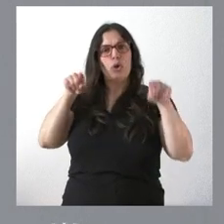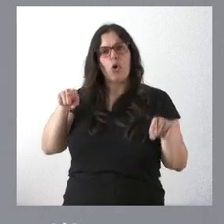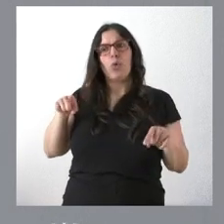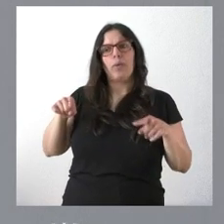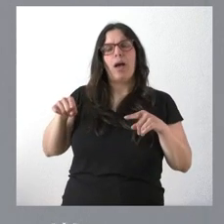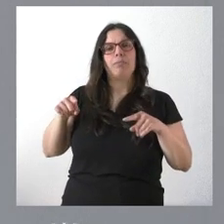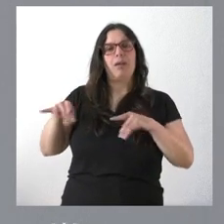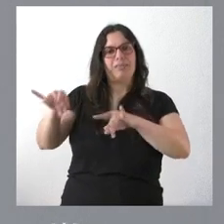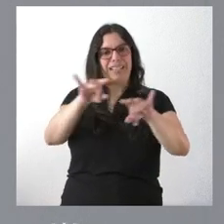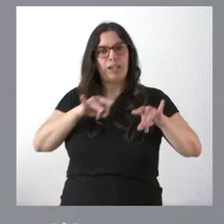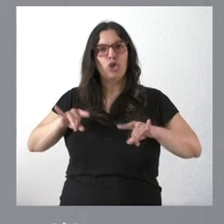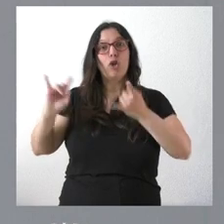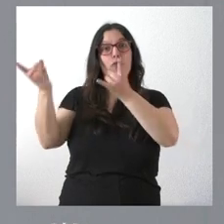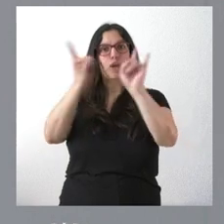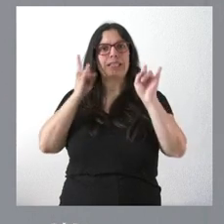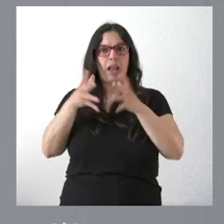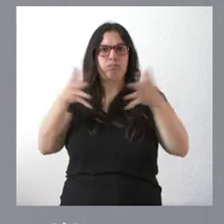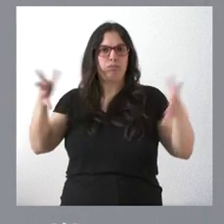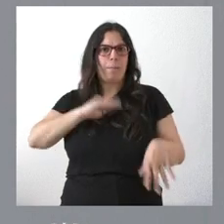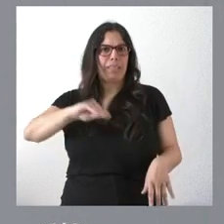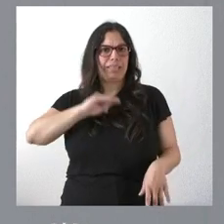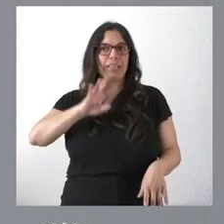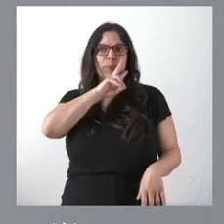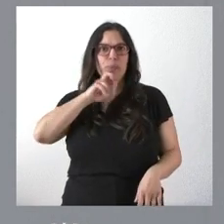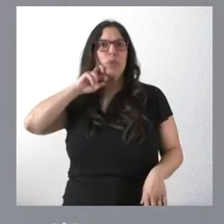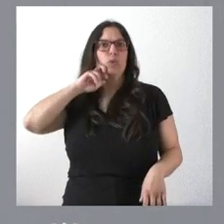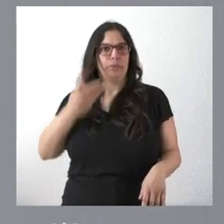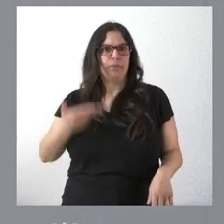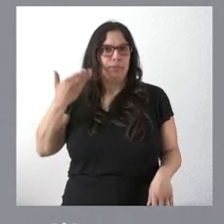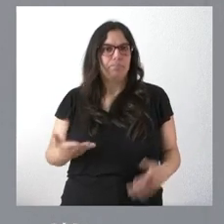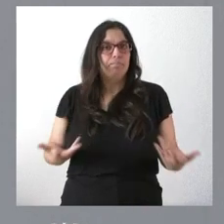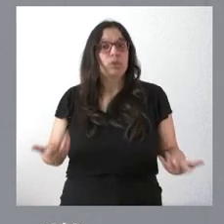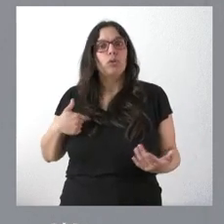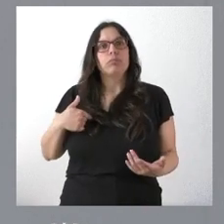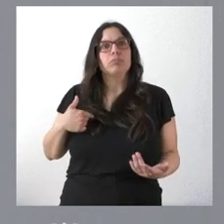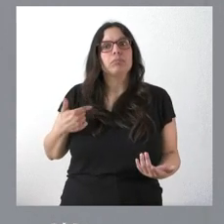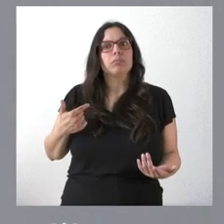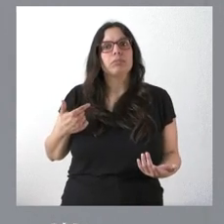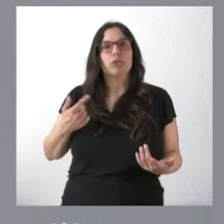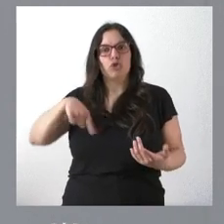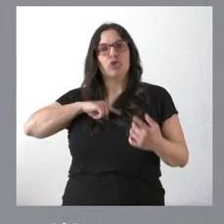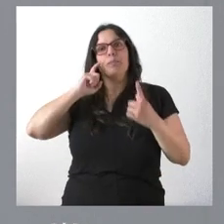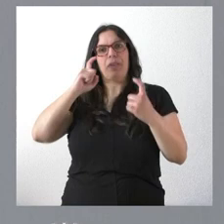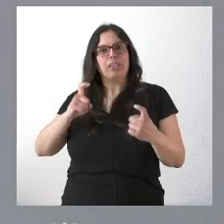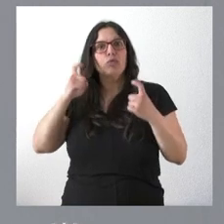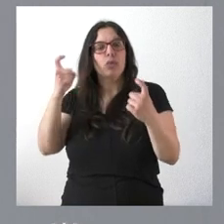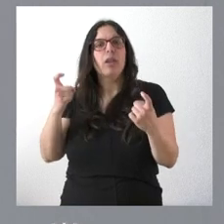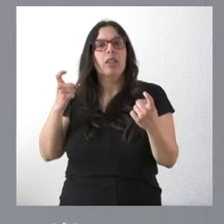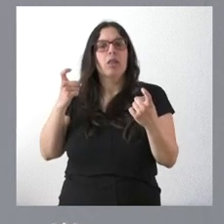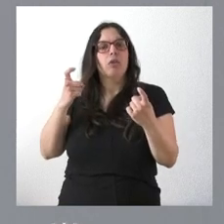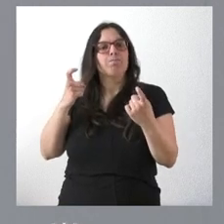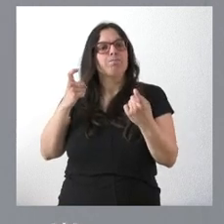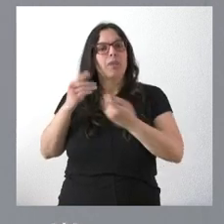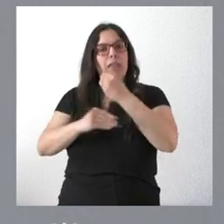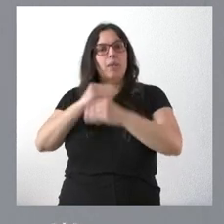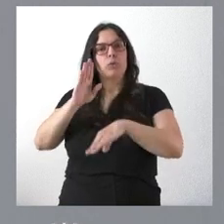forestal, una masa forestal de un valor muy alto y muy elevado, y que estamos haciendo el esfuerzo también por